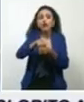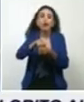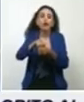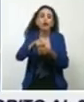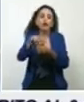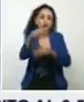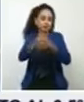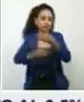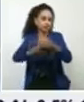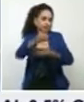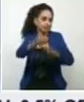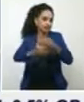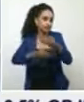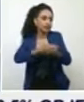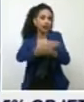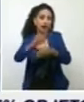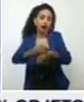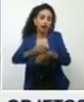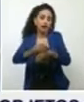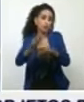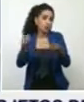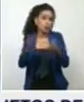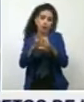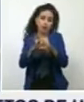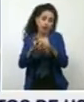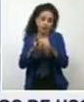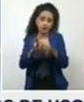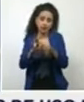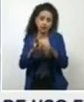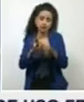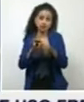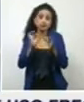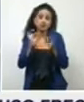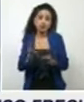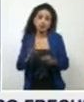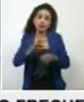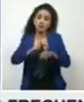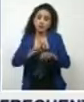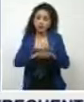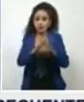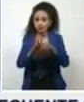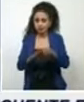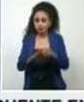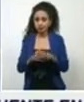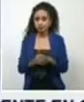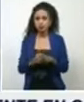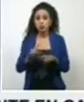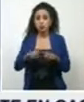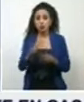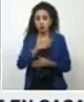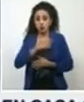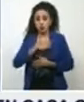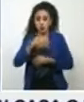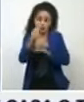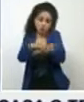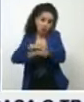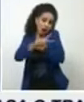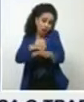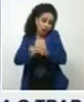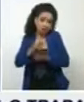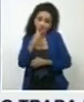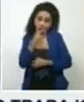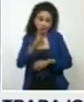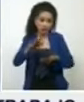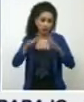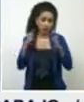hasta la situación crítica tuvo la enfermedad. Por eso nuestro país, esa es su posición, y es lo